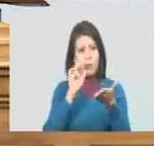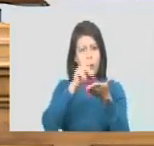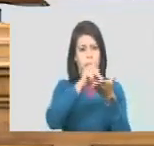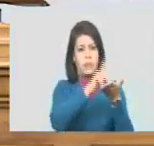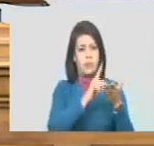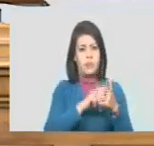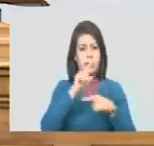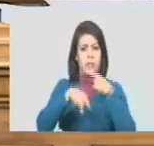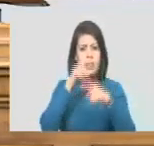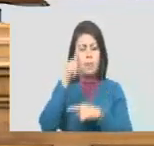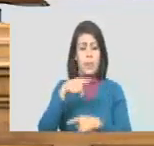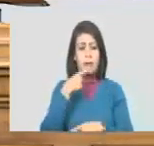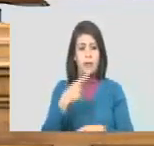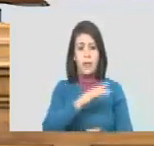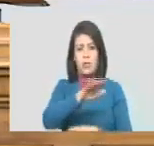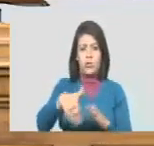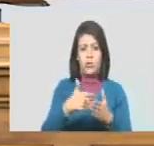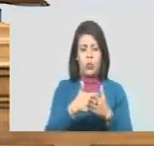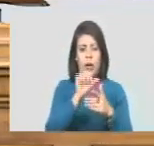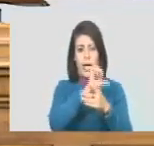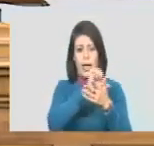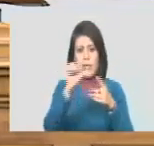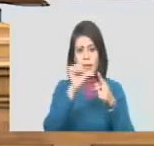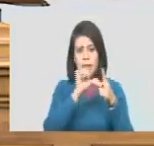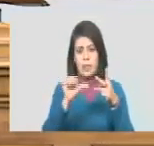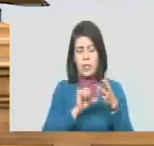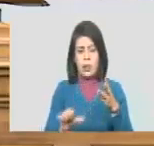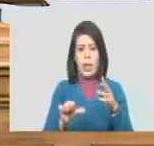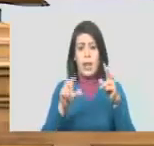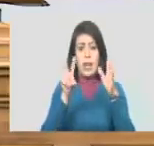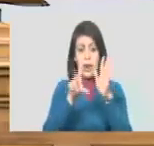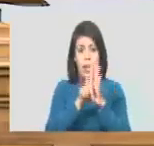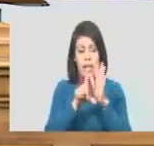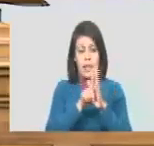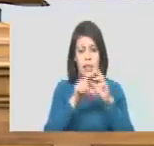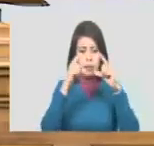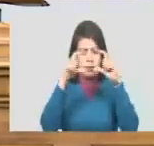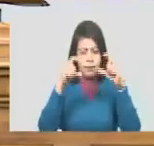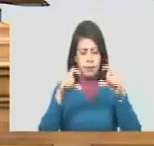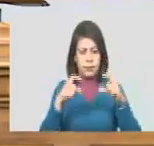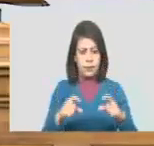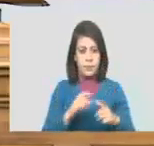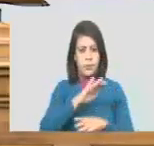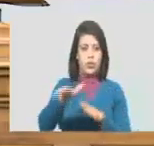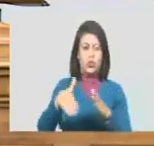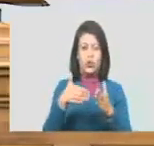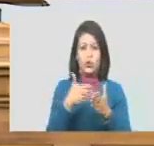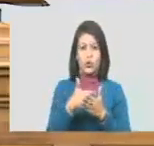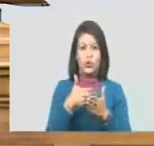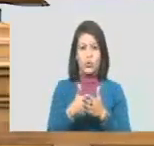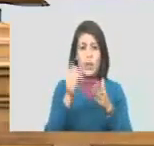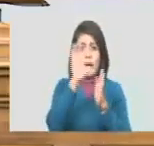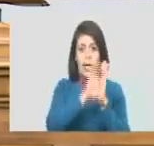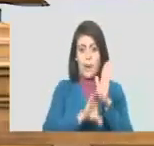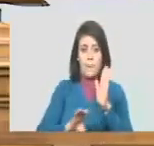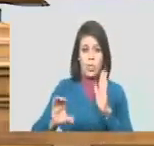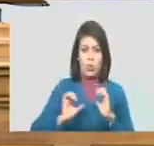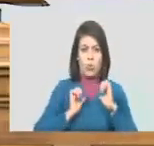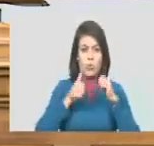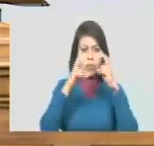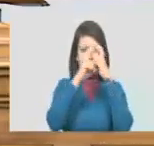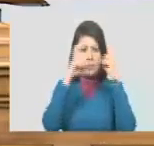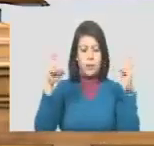presentado, incluyendo todos los artículos de la ley, los epígrafes, los acápites y los capítulos y encabezados